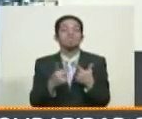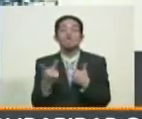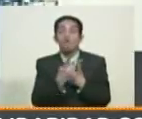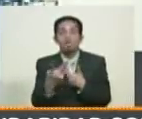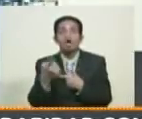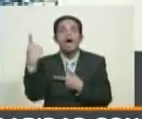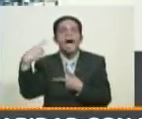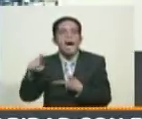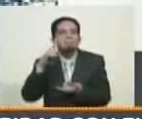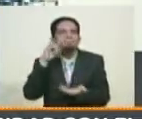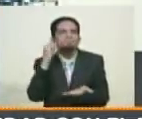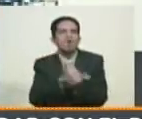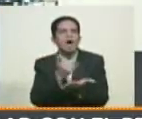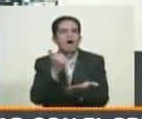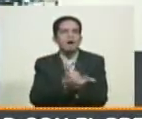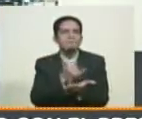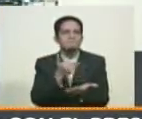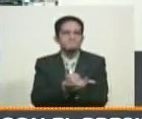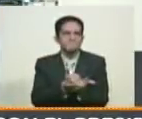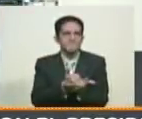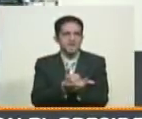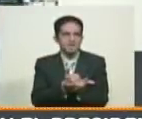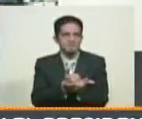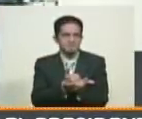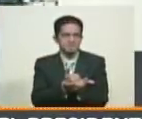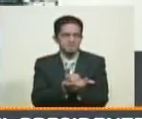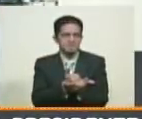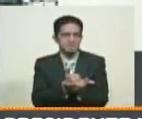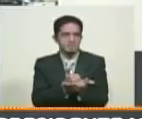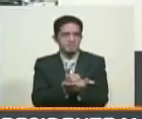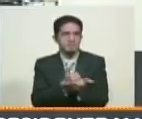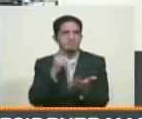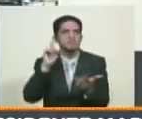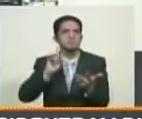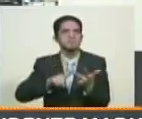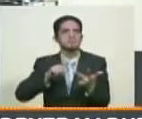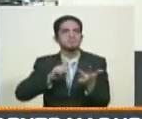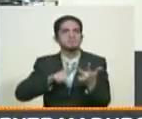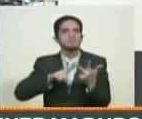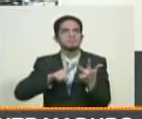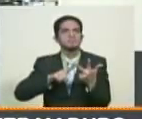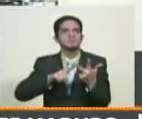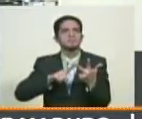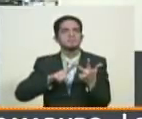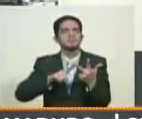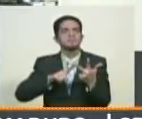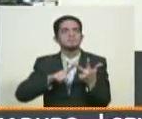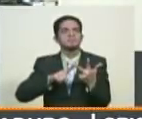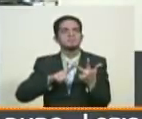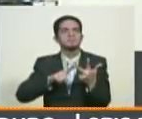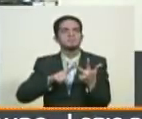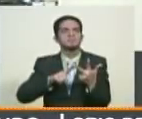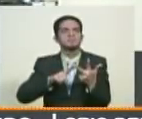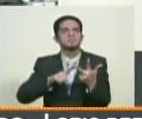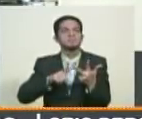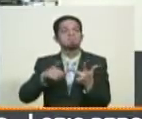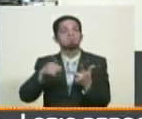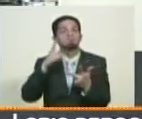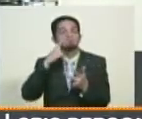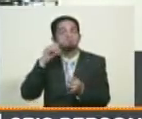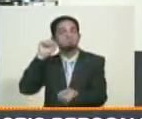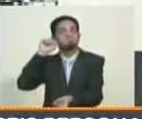pruebas de interés para la investigación. El día del hecho fueron detenidos